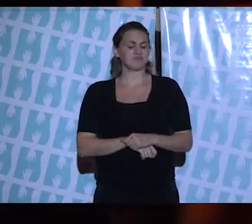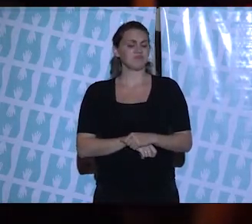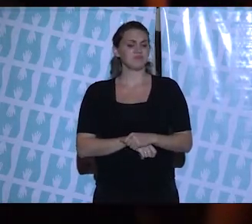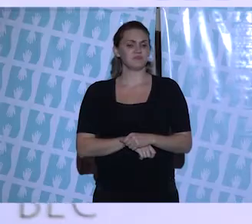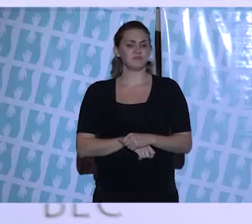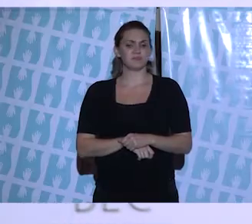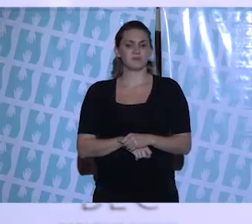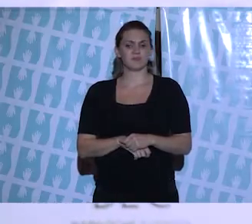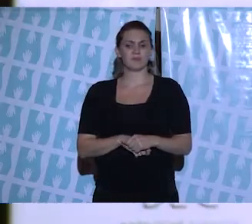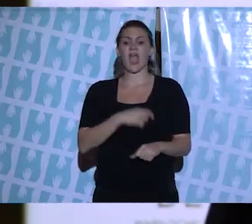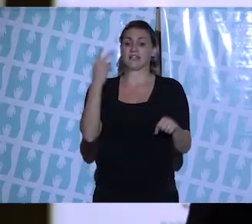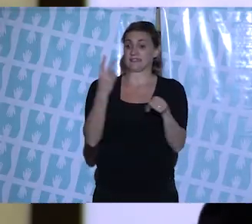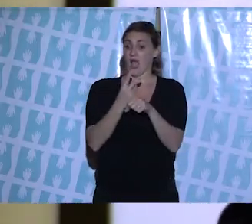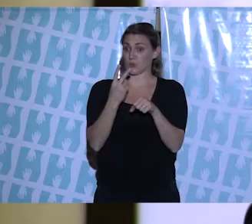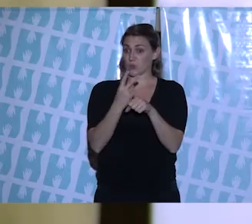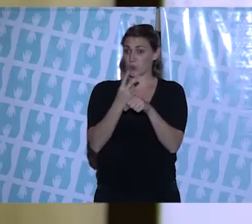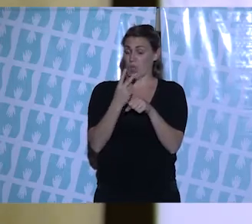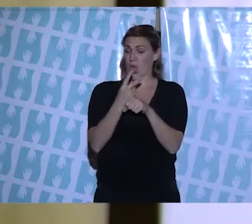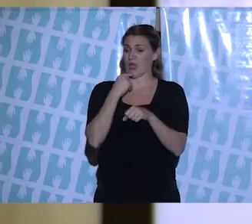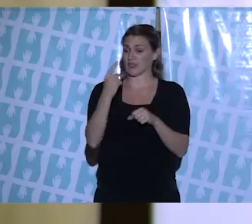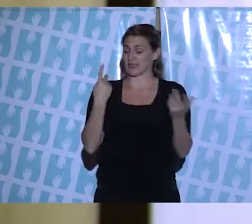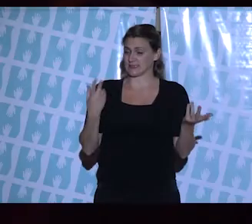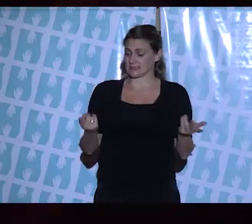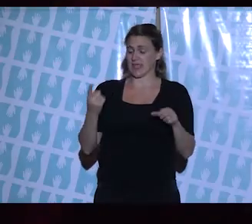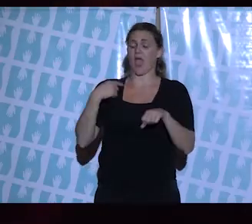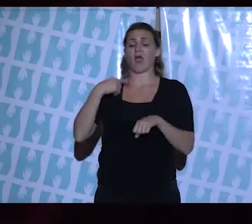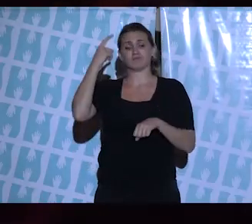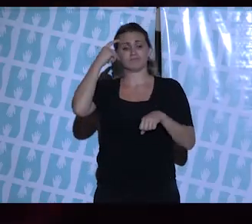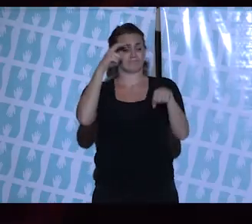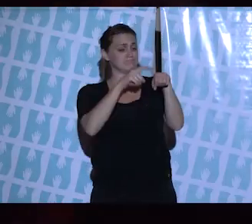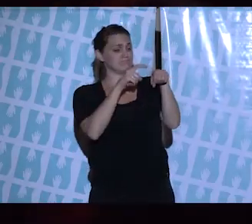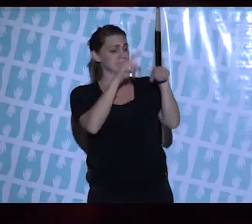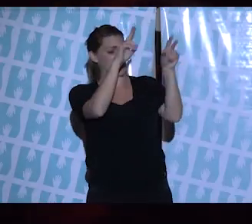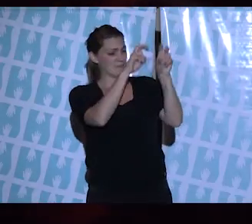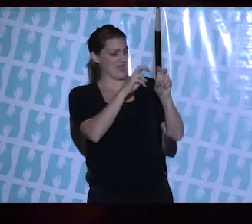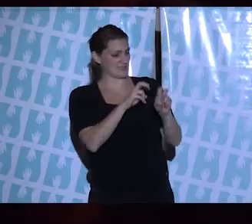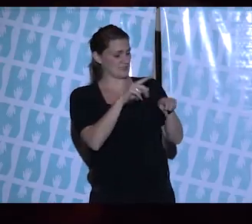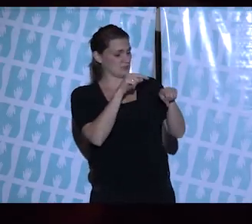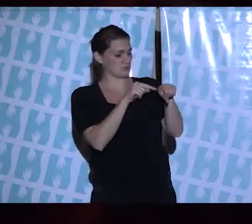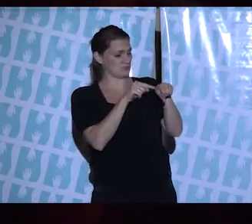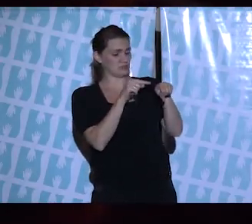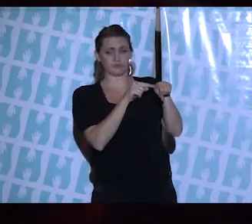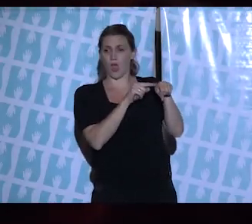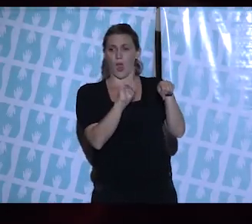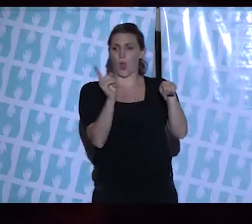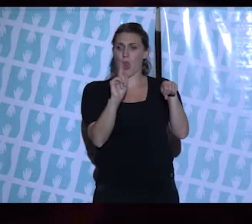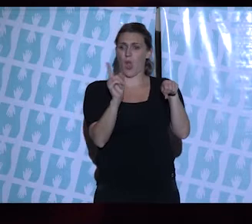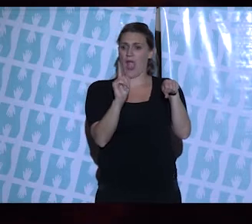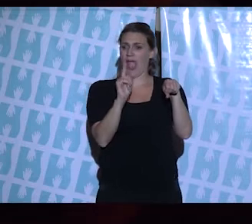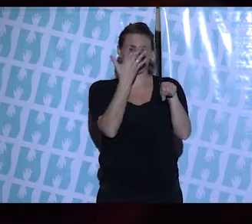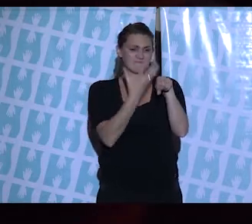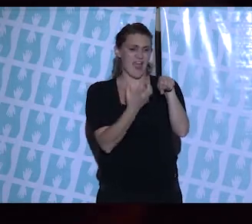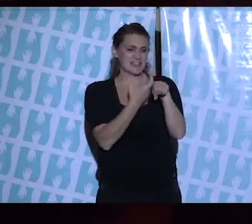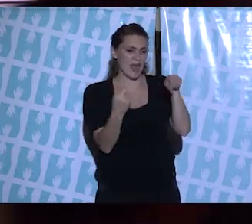que no debe haber en el examen neurológico ninguna otra alteración más que estas